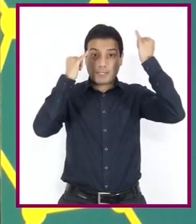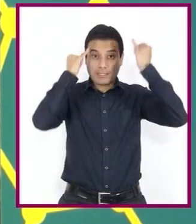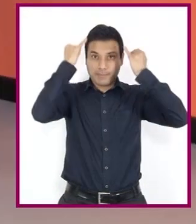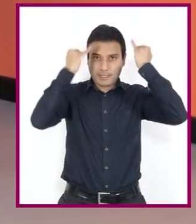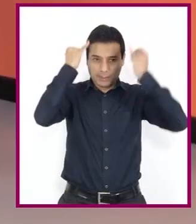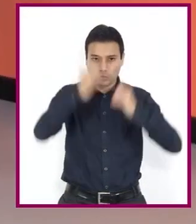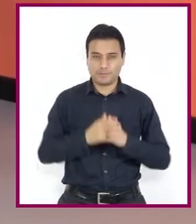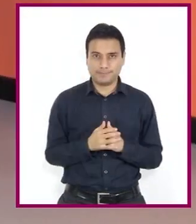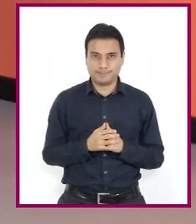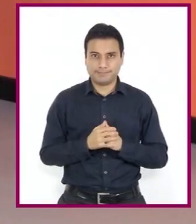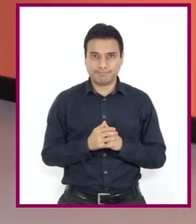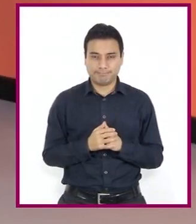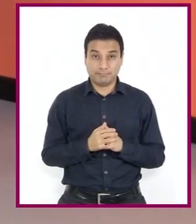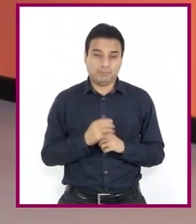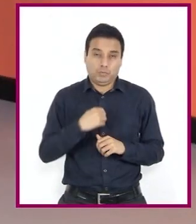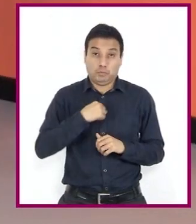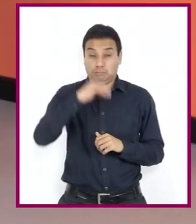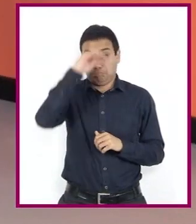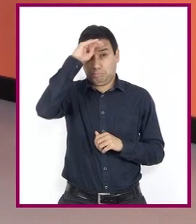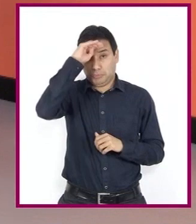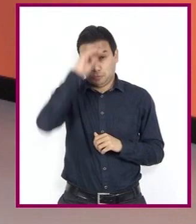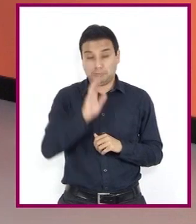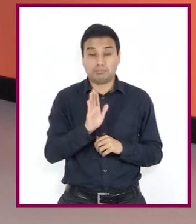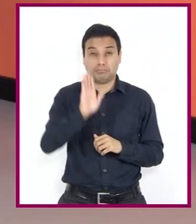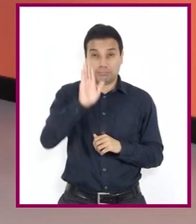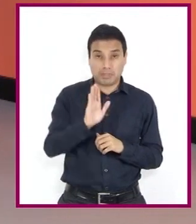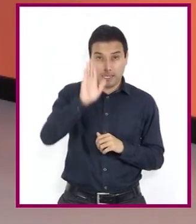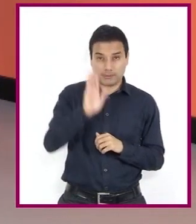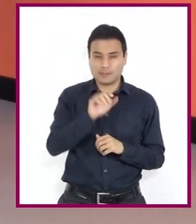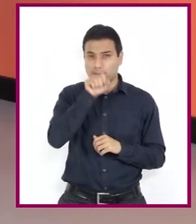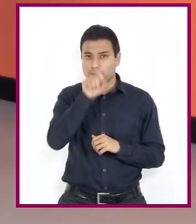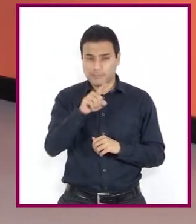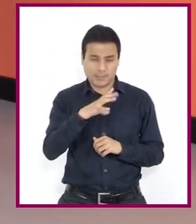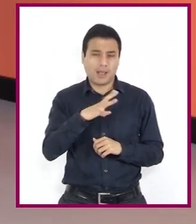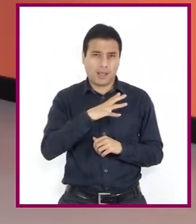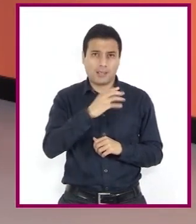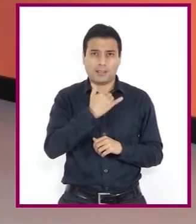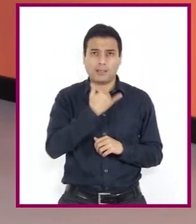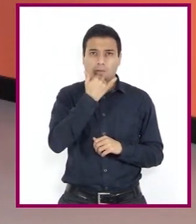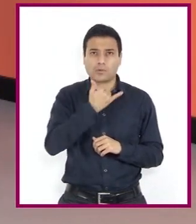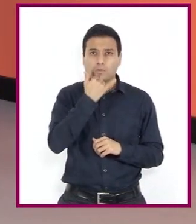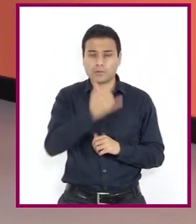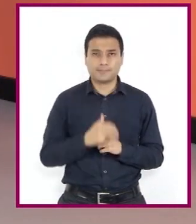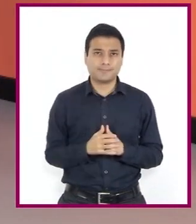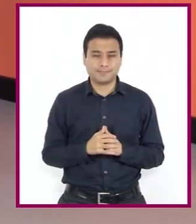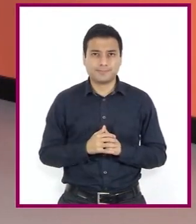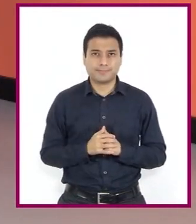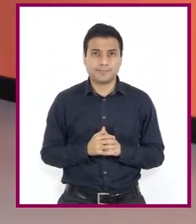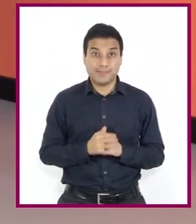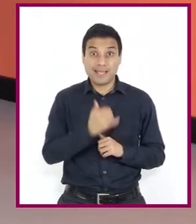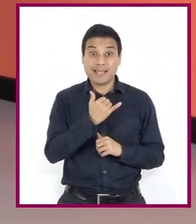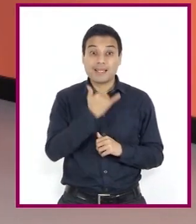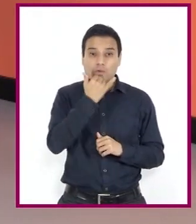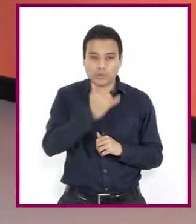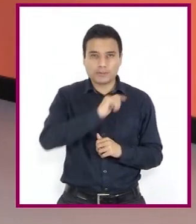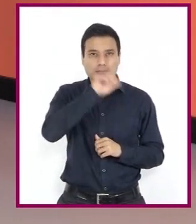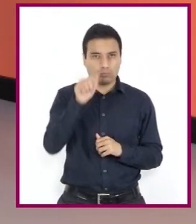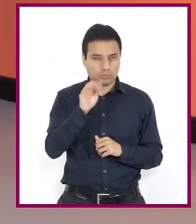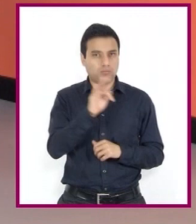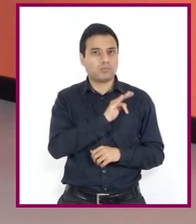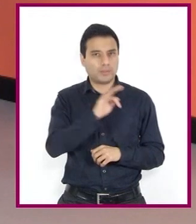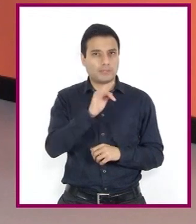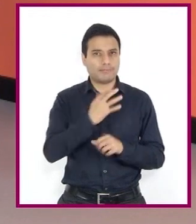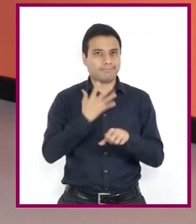de predicción y, por supuesto, el error como aquel evento que posibilita la mejora de la